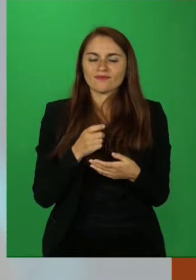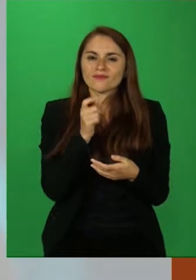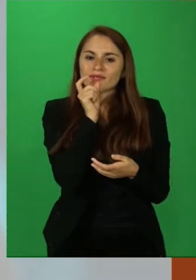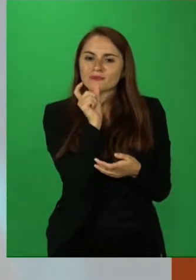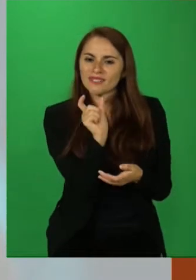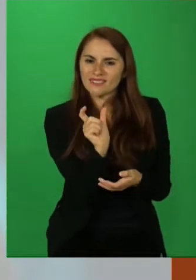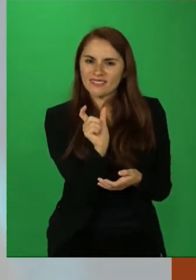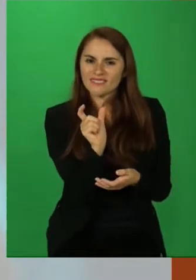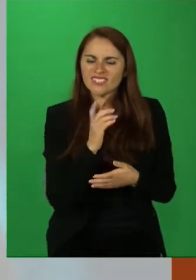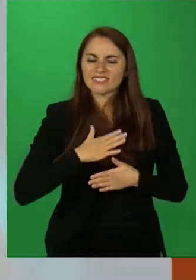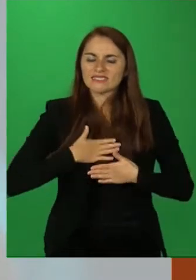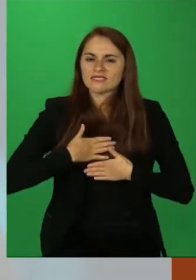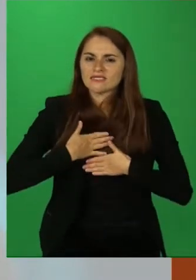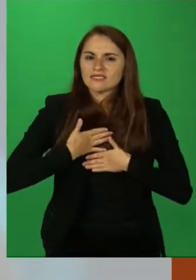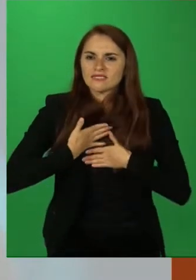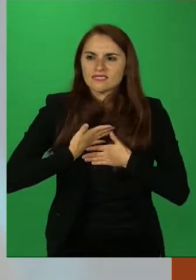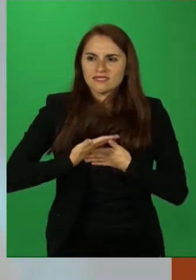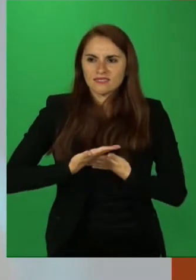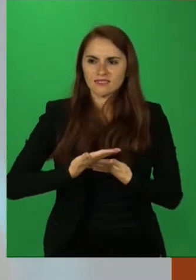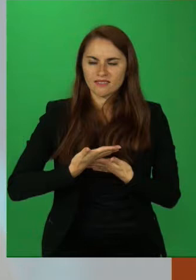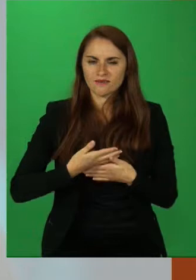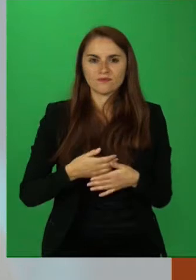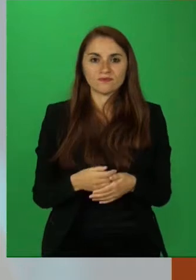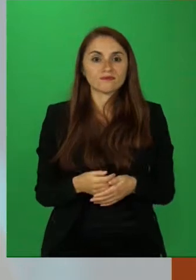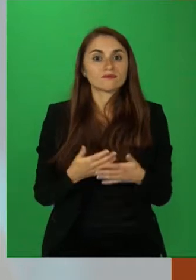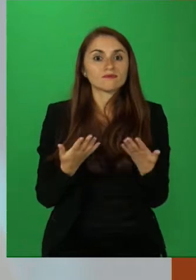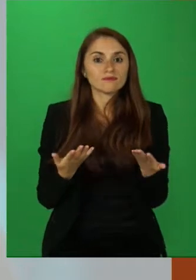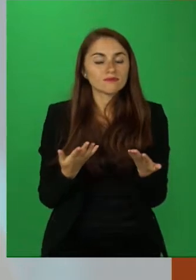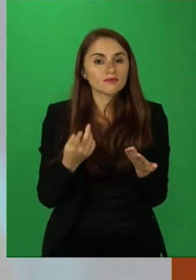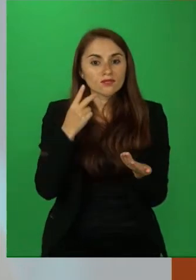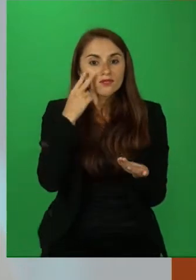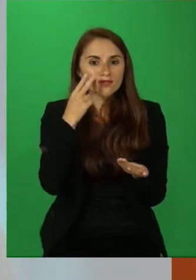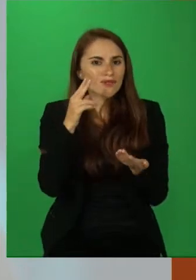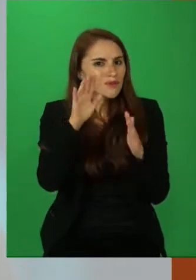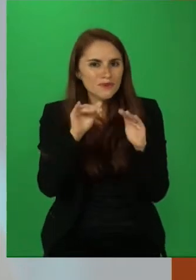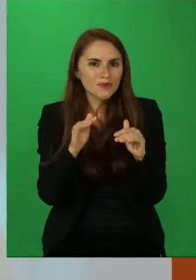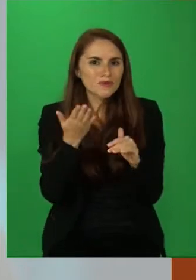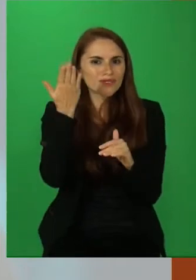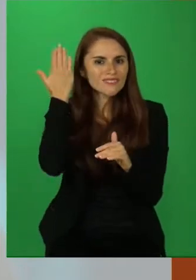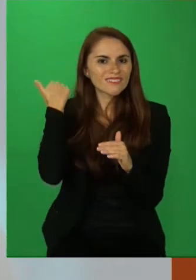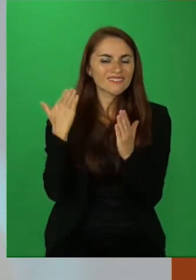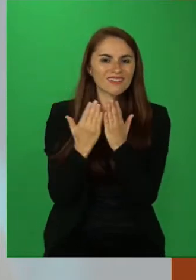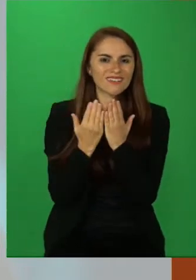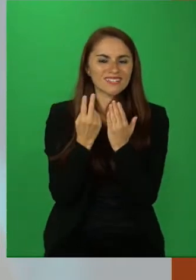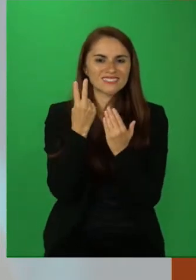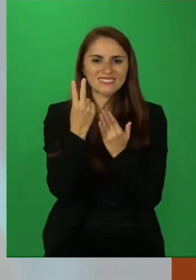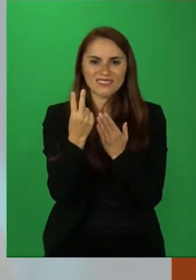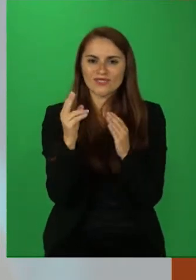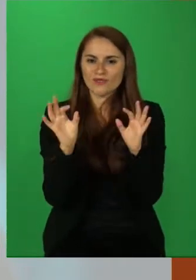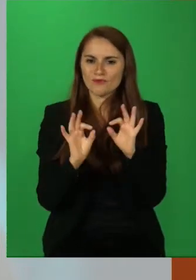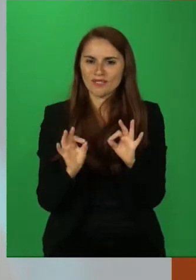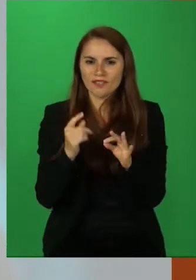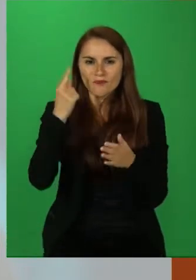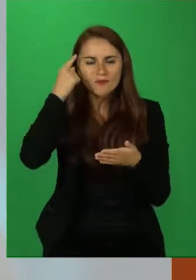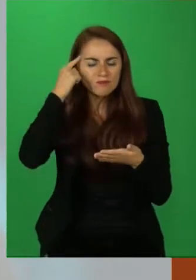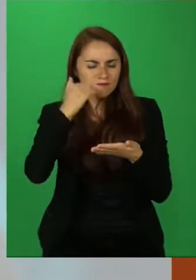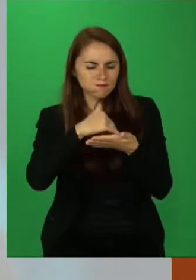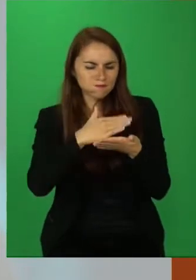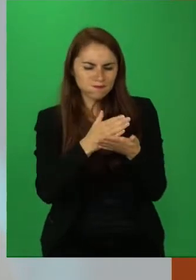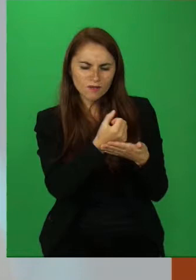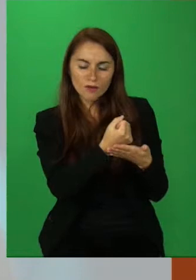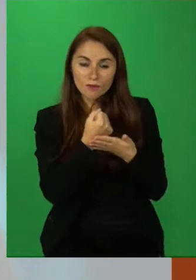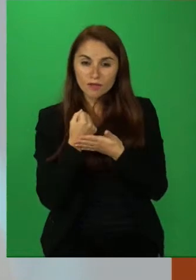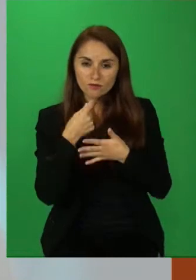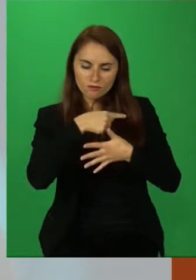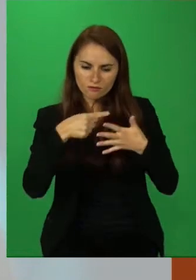sentir. ¿Te das cuenta? Muy bien. Esto es parte de lo que hicimos en la clase número 2. Es el método de análisis. Pero lo que estamos